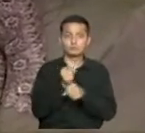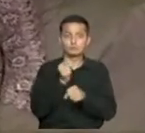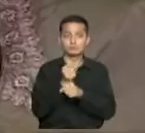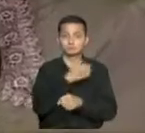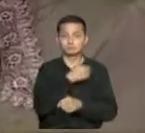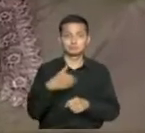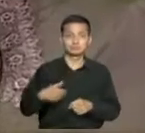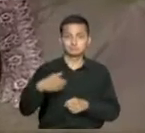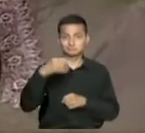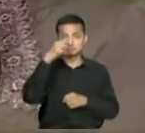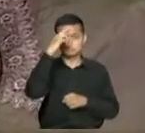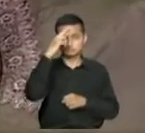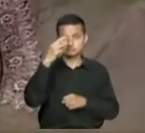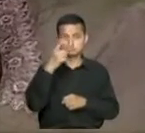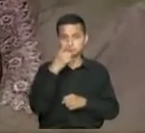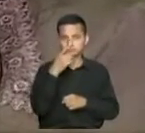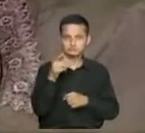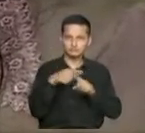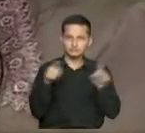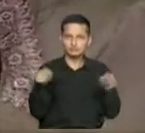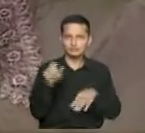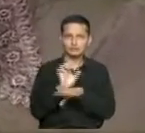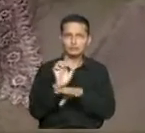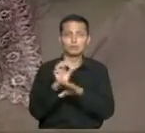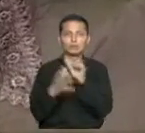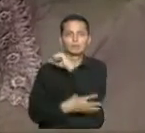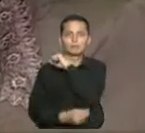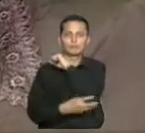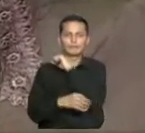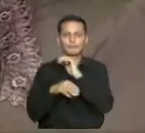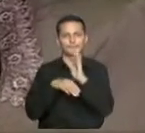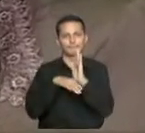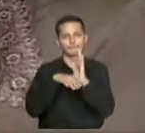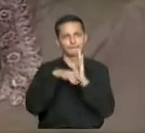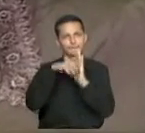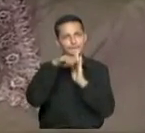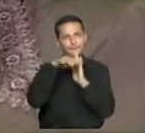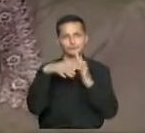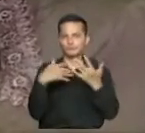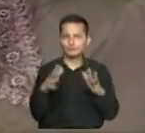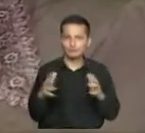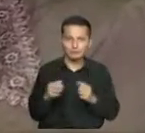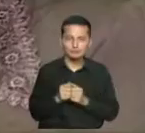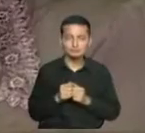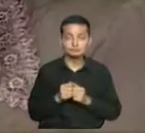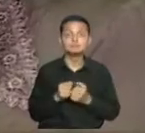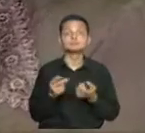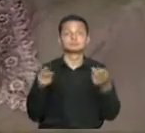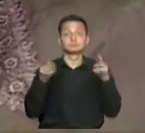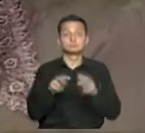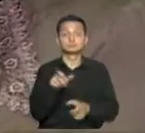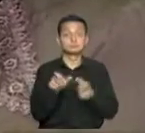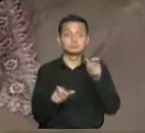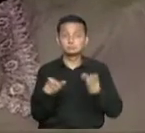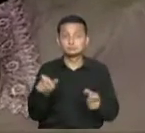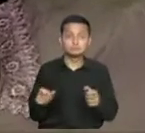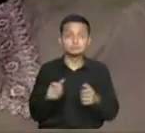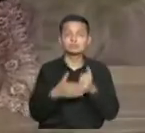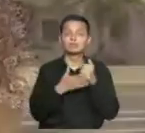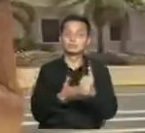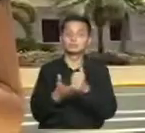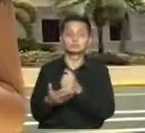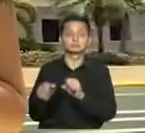Correa haya disminuido la pobreza en Ecuador y haya emprendido con proyectos sociales en beneficio a la gran mayoría de nuestro